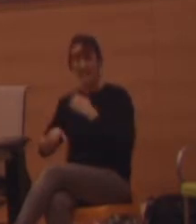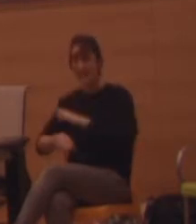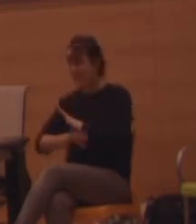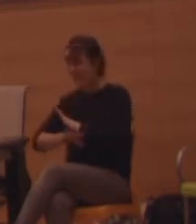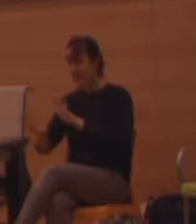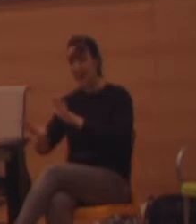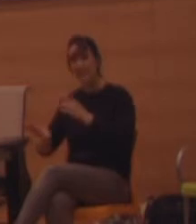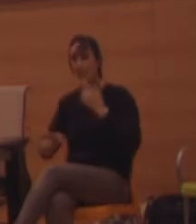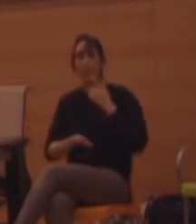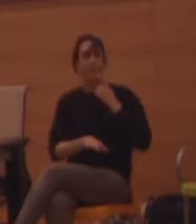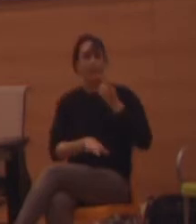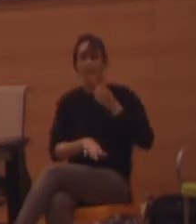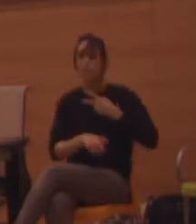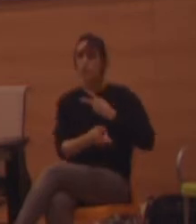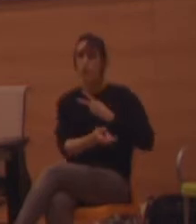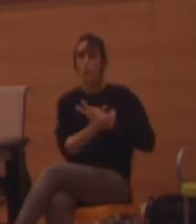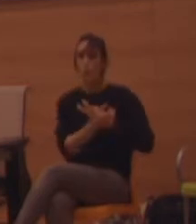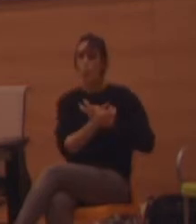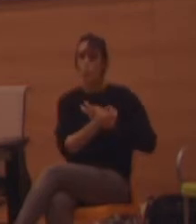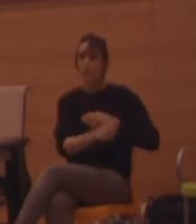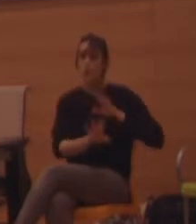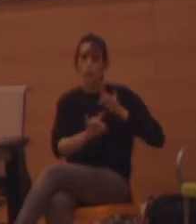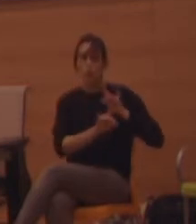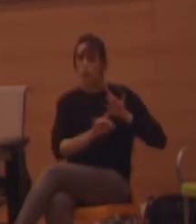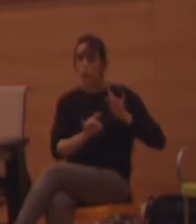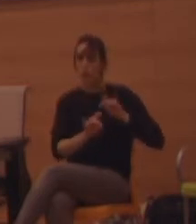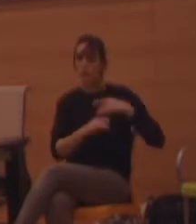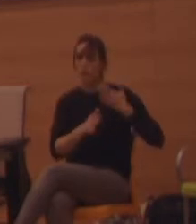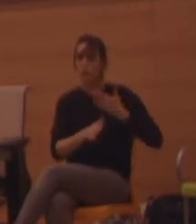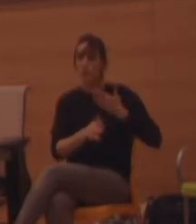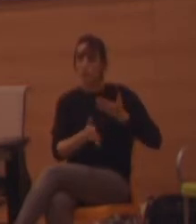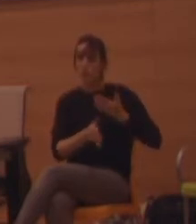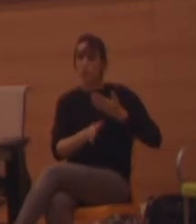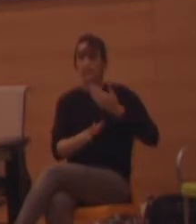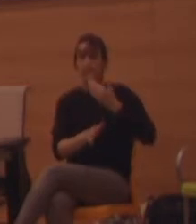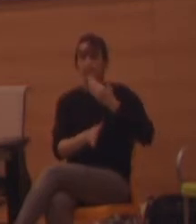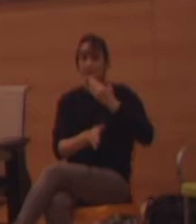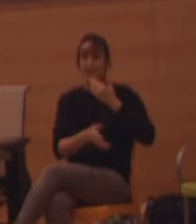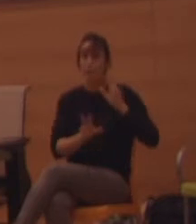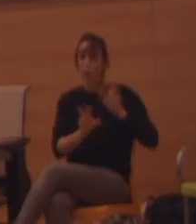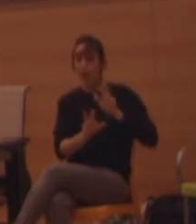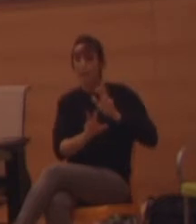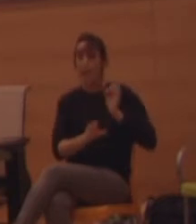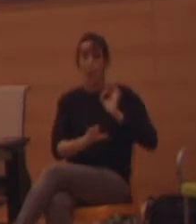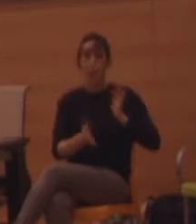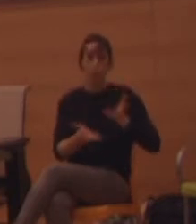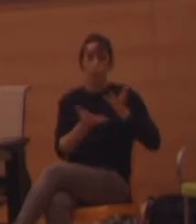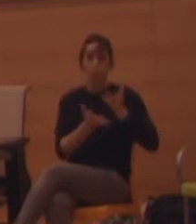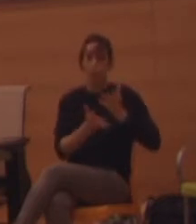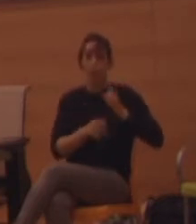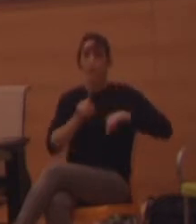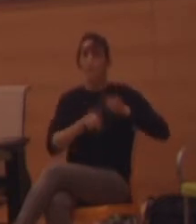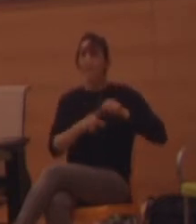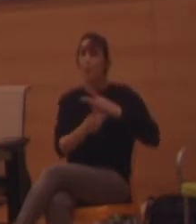decir que ahí va a haber una infección ósea que puede ser de mayor o menor intensidad, de mayor o menor gravedad, depende de cómo esté afectado, pero